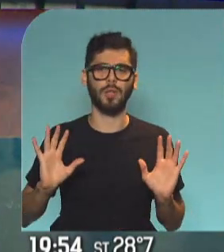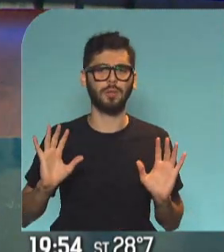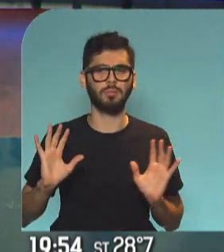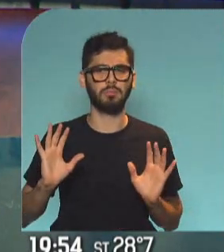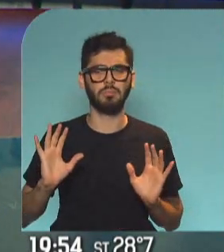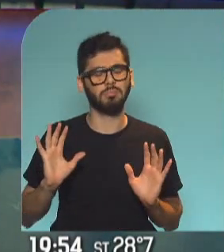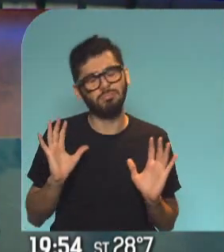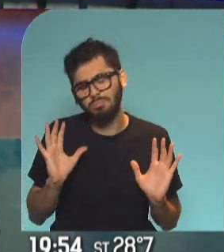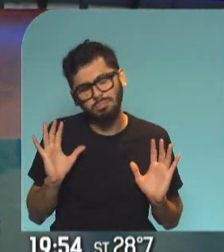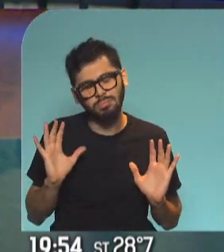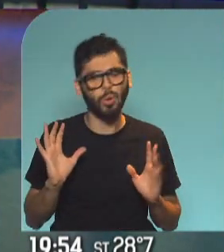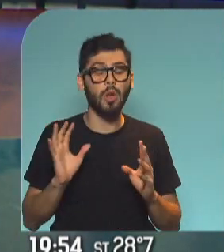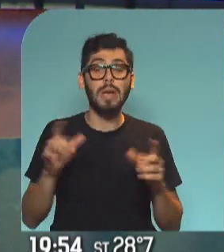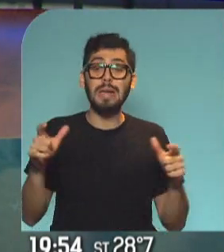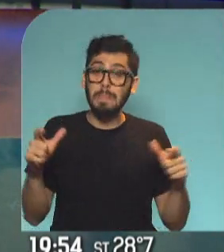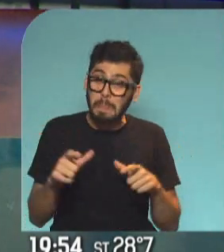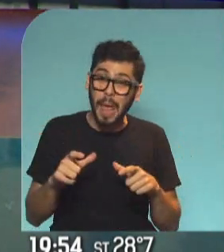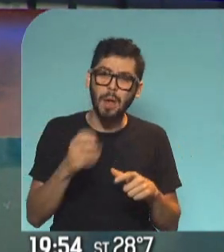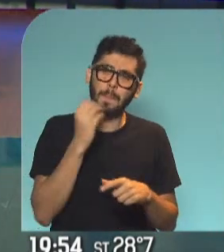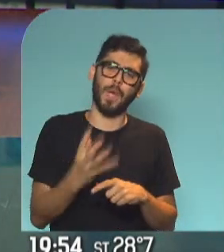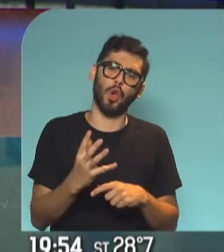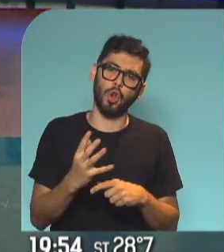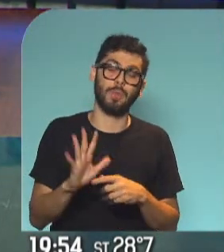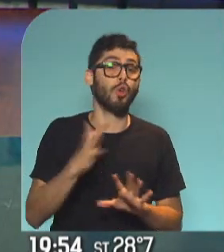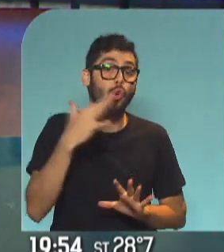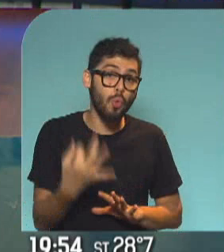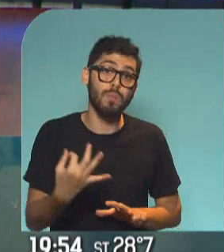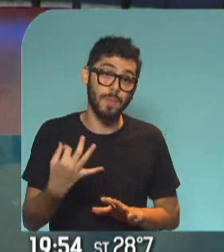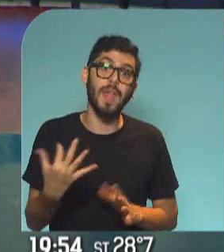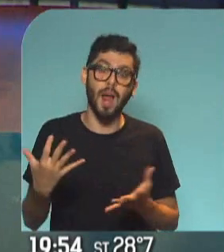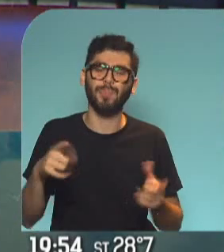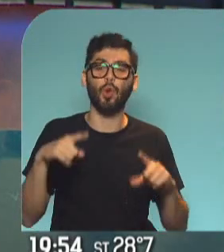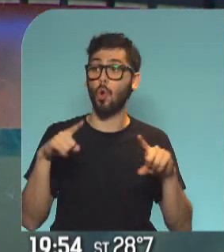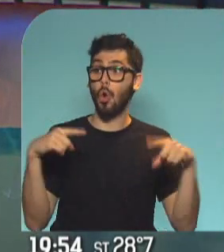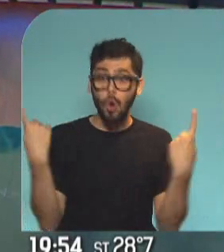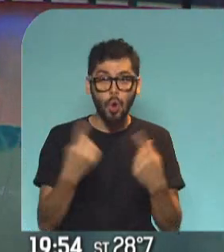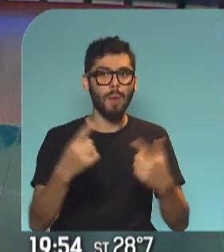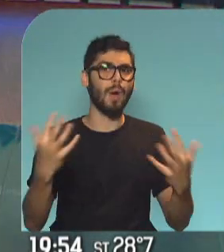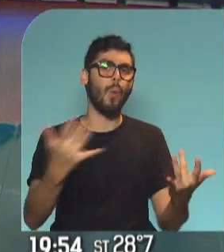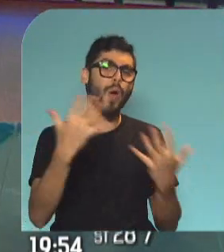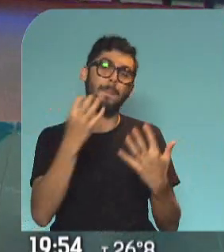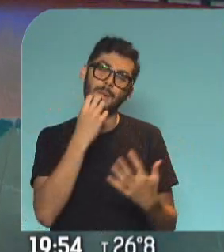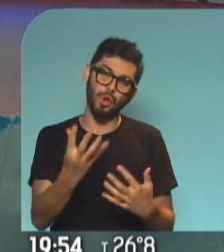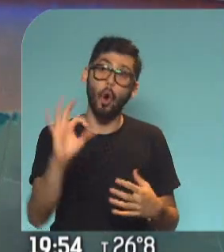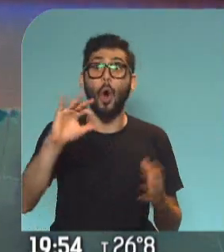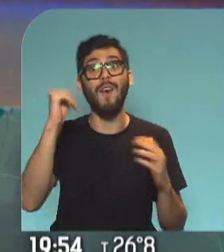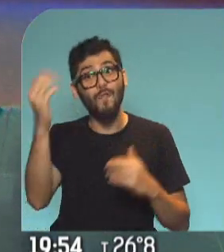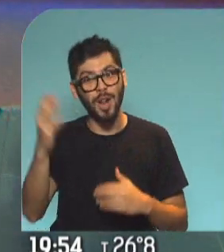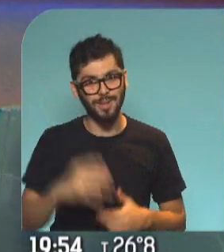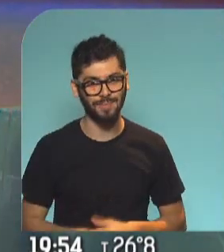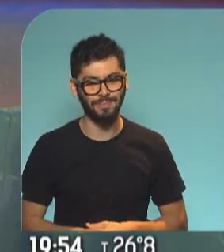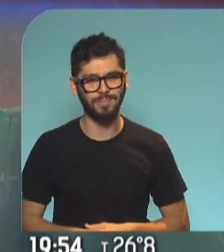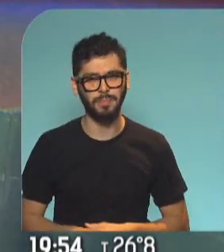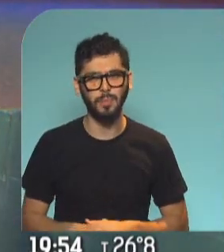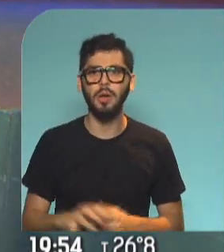Uno prefiere cuanto menos mejor. Pero que se cumpla. Ventilar bien los lugares o estar al exterior. Aunque